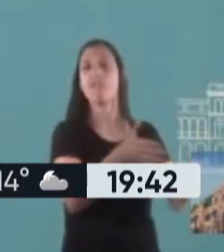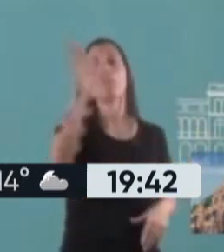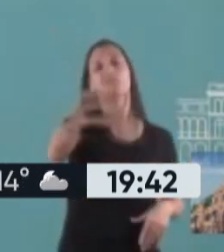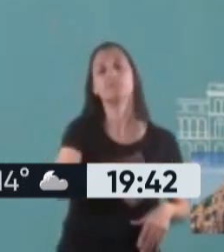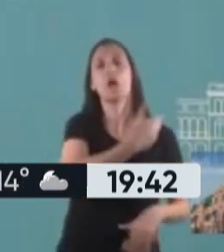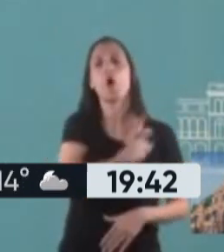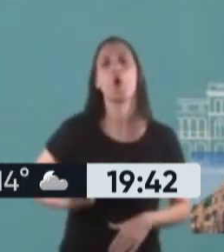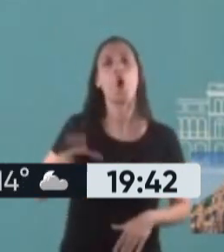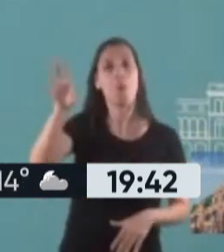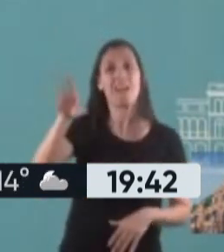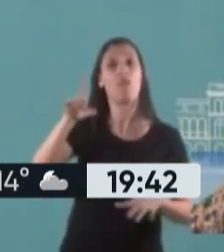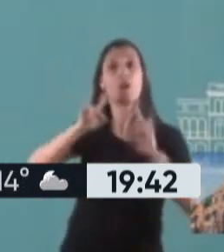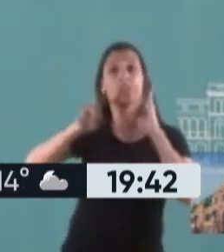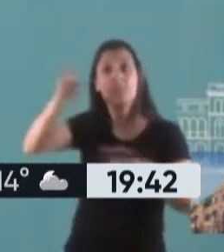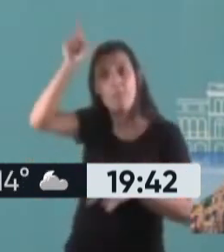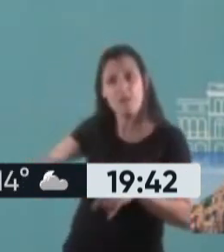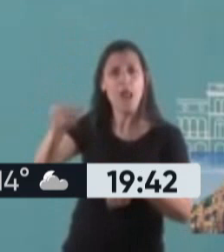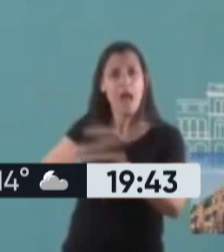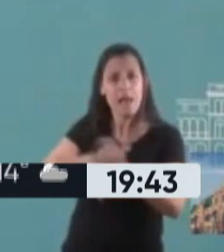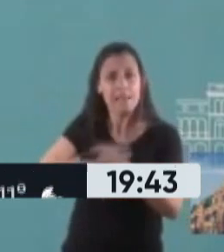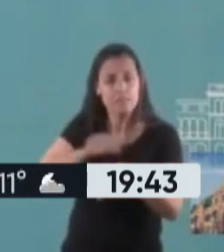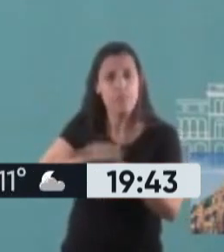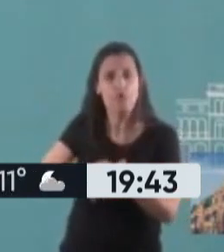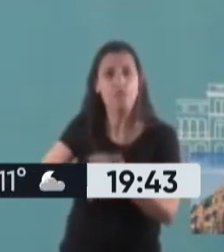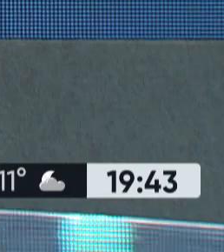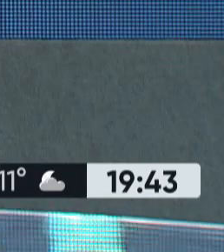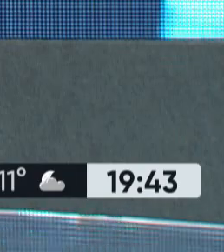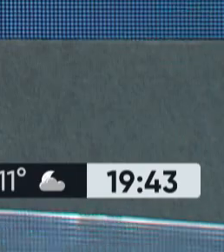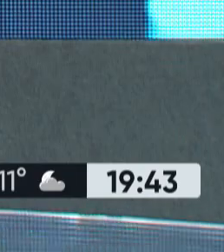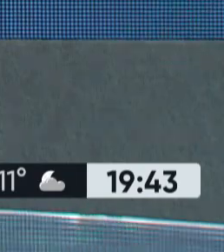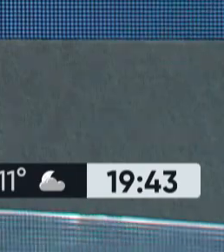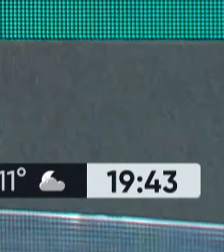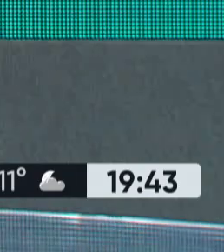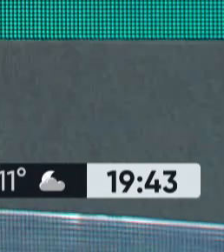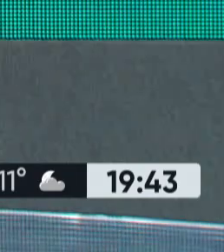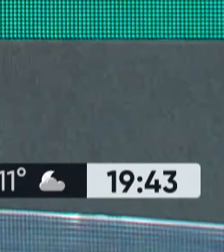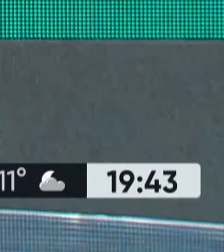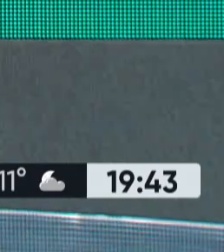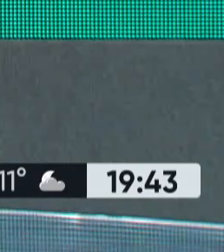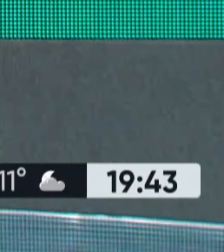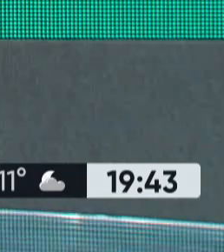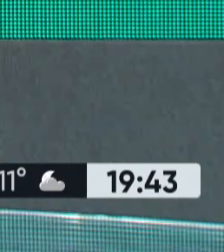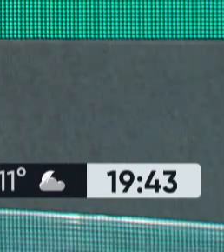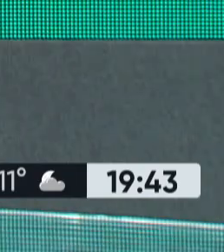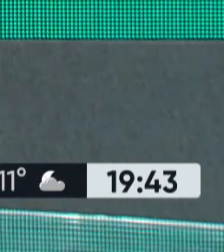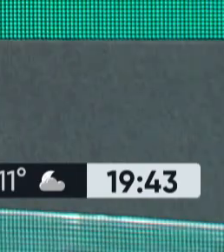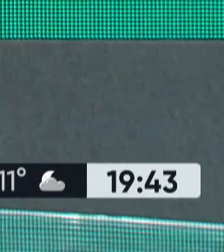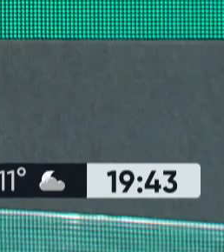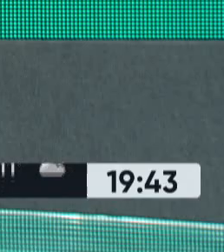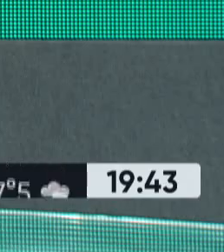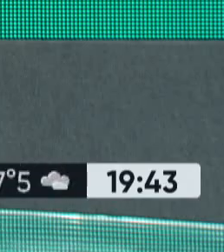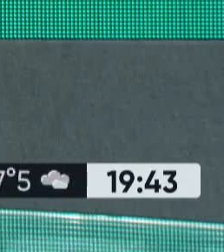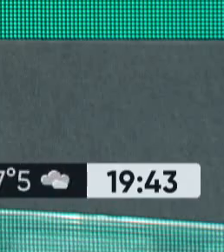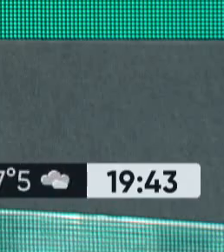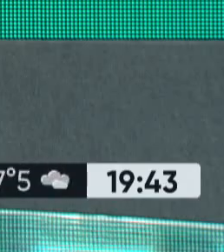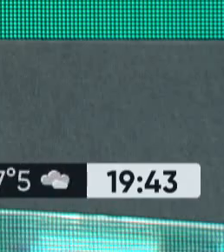que llevó adelante la represión nombrándolo como candidato a vicepresidente. Bueno, ella es Gabriela Cerruti, la vocera, y dice, pero en el